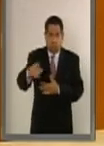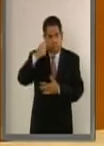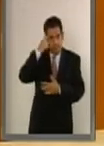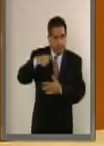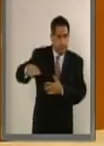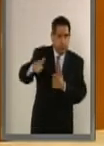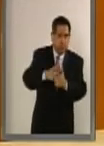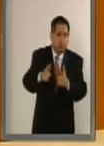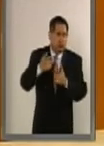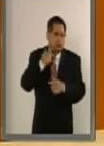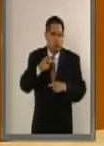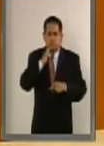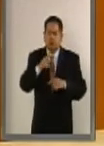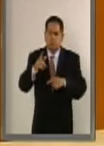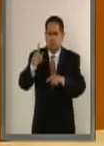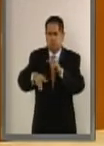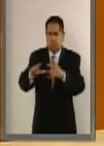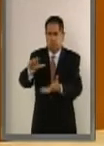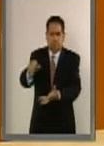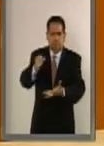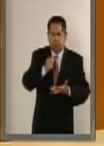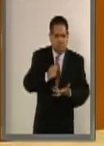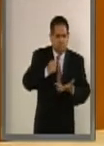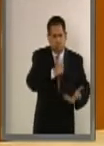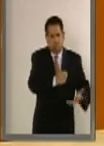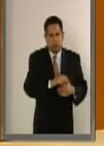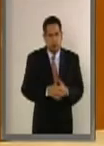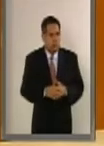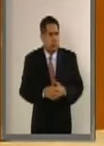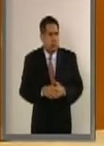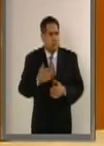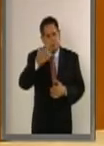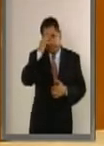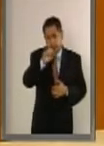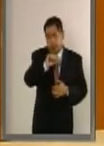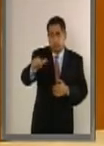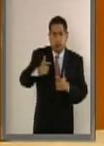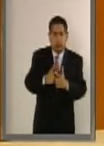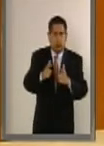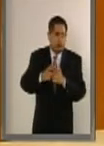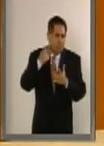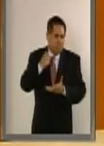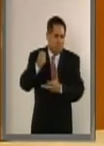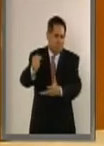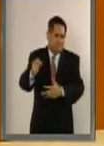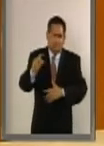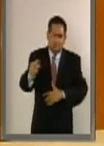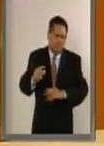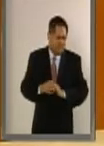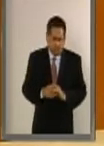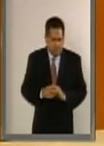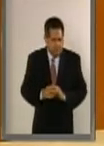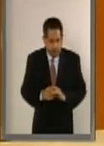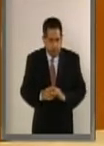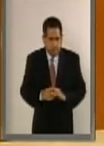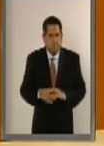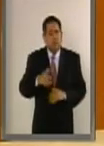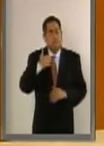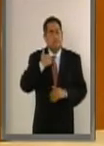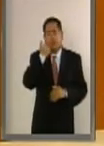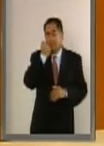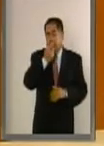dinero de las mexicanas y de los mexicanos que se le asignan a los partidos políticos. Queremos